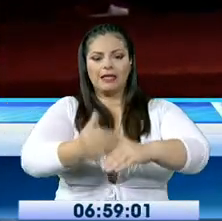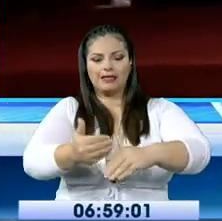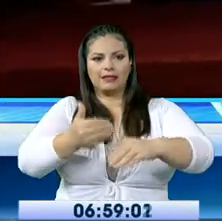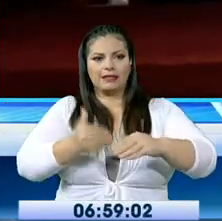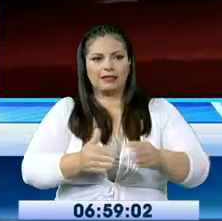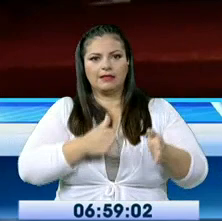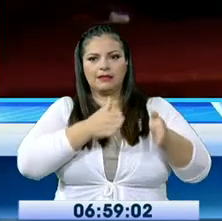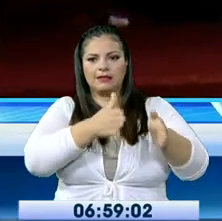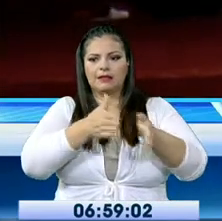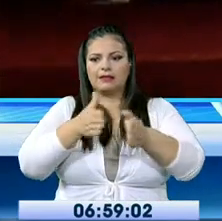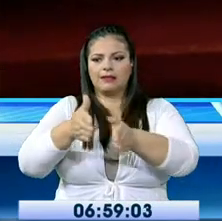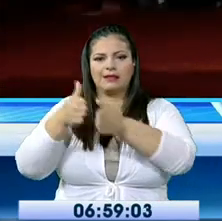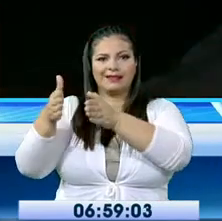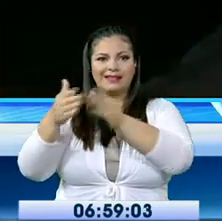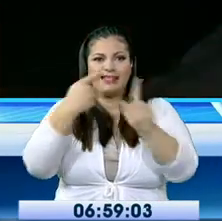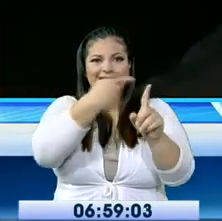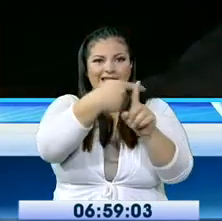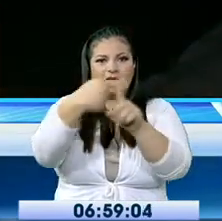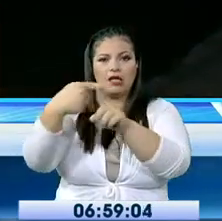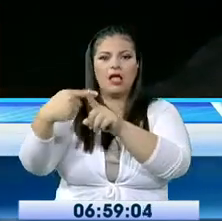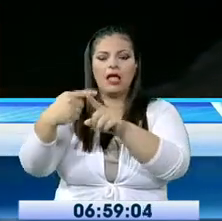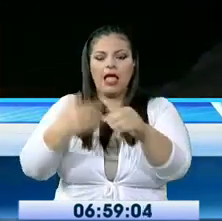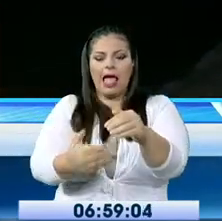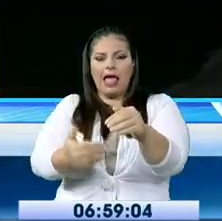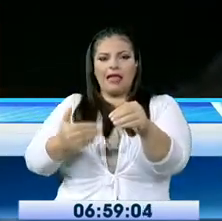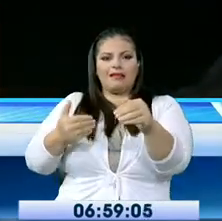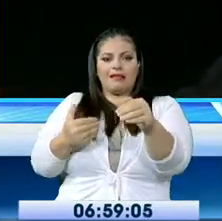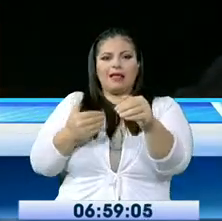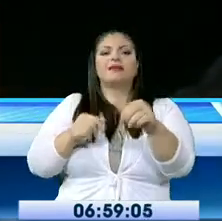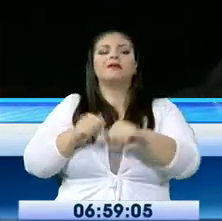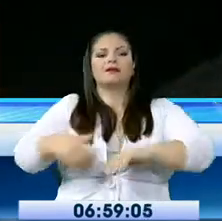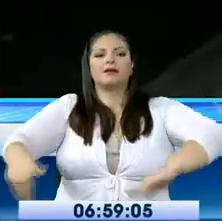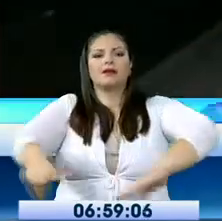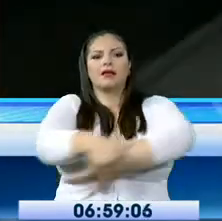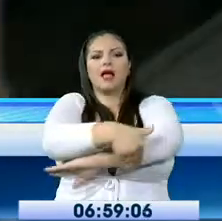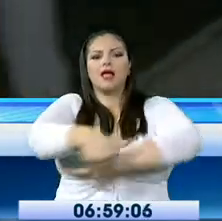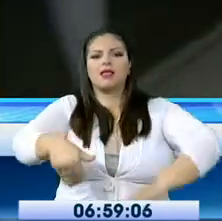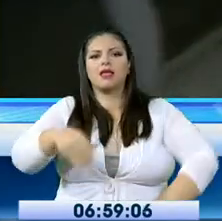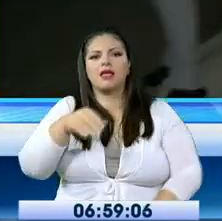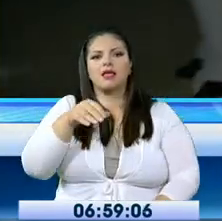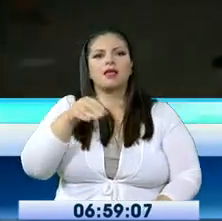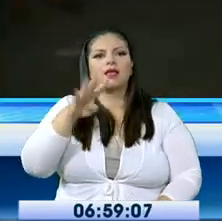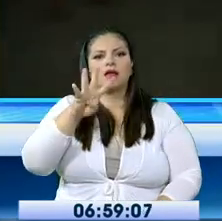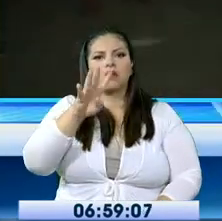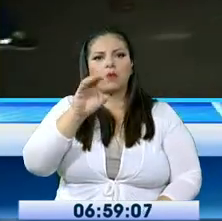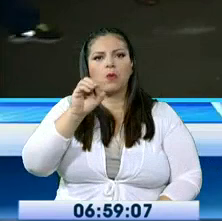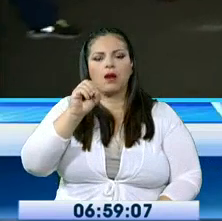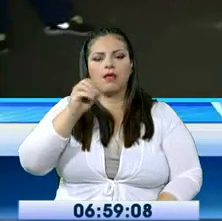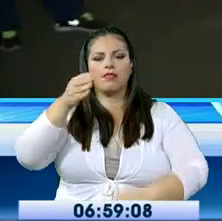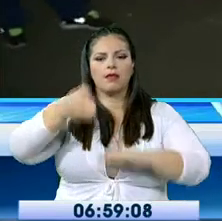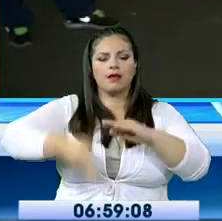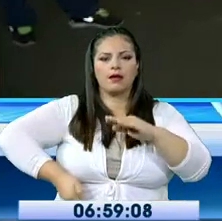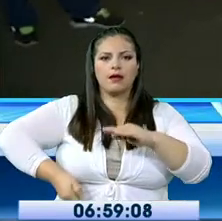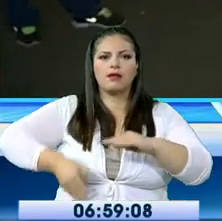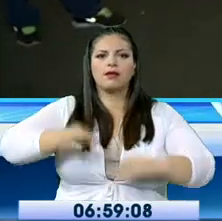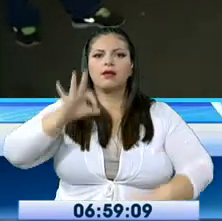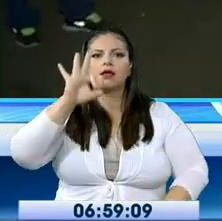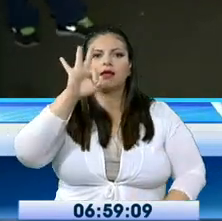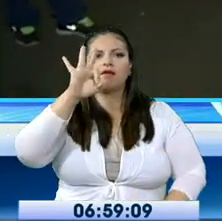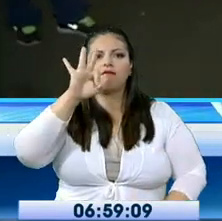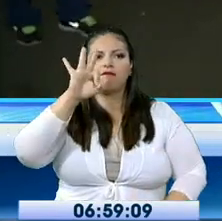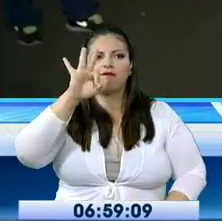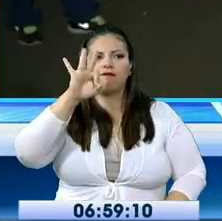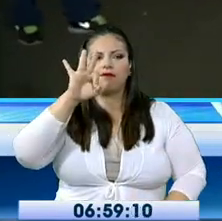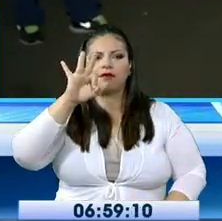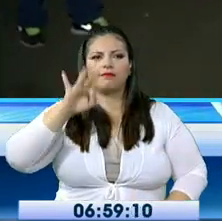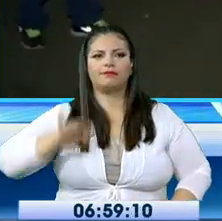Ya. Justamente ahí es. Ya, perfecto. No hay cómo ya. Perderse no hay cómo con perderse, esa indicación. No. O sea, ahí está, Eléctrica de Guayaquil, yo me permito repetirles,